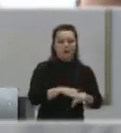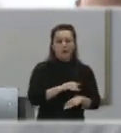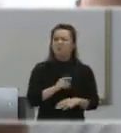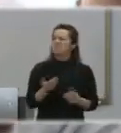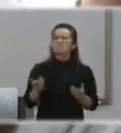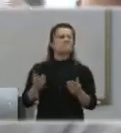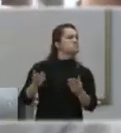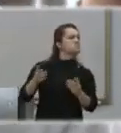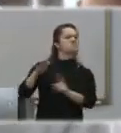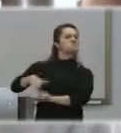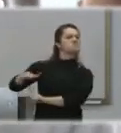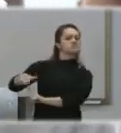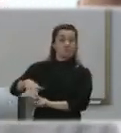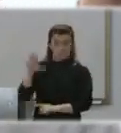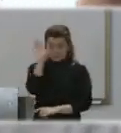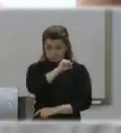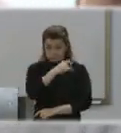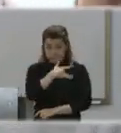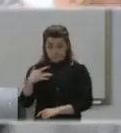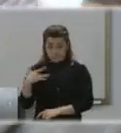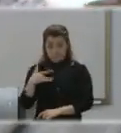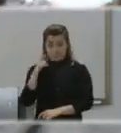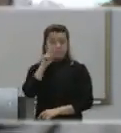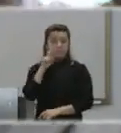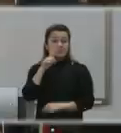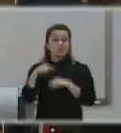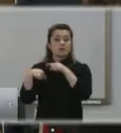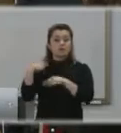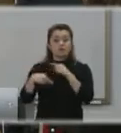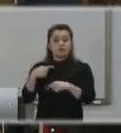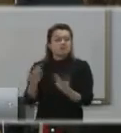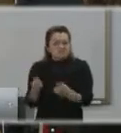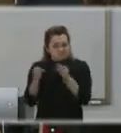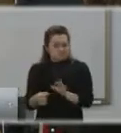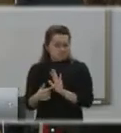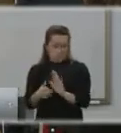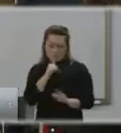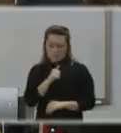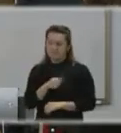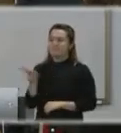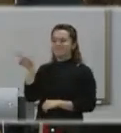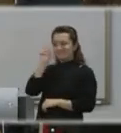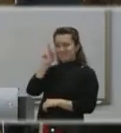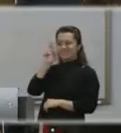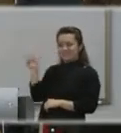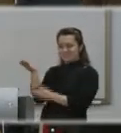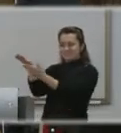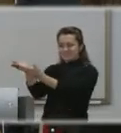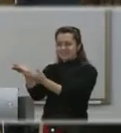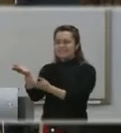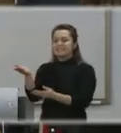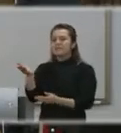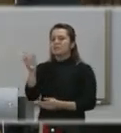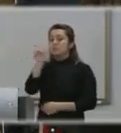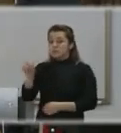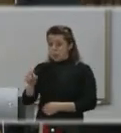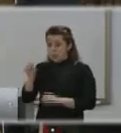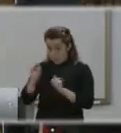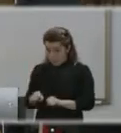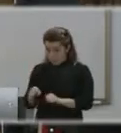invisibiliza, por ejemplo, en las políticas de salud sexual y reproductiva. Claro, porque no se considera que las personas con discapacidad puedan tener